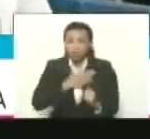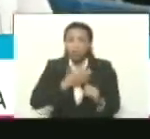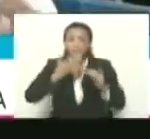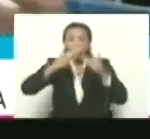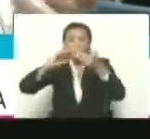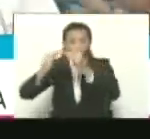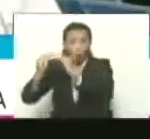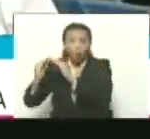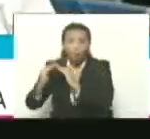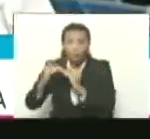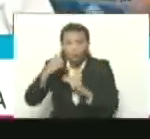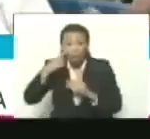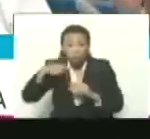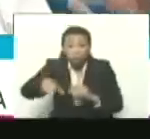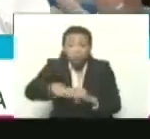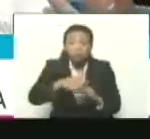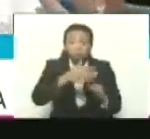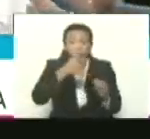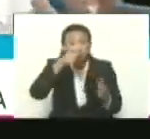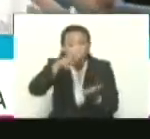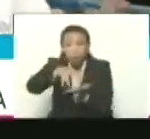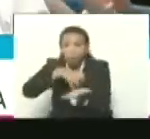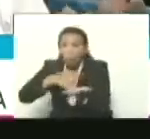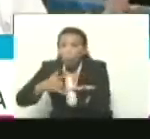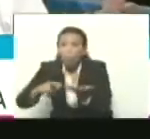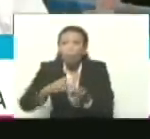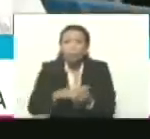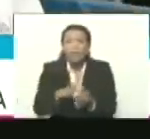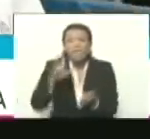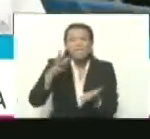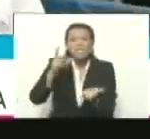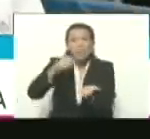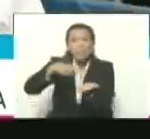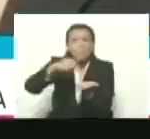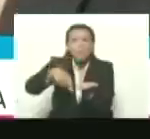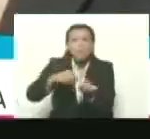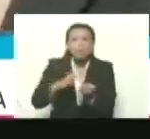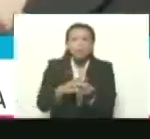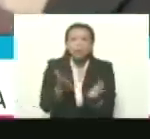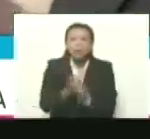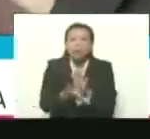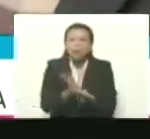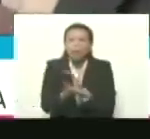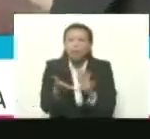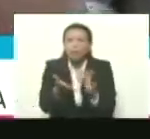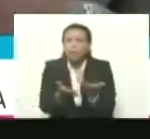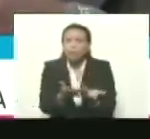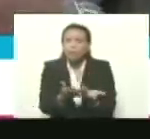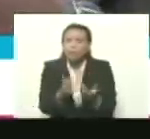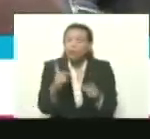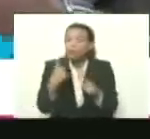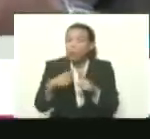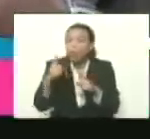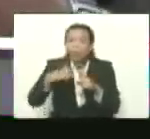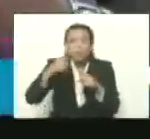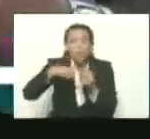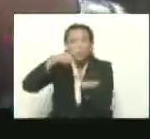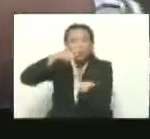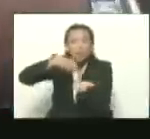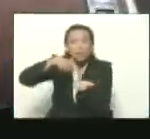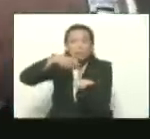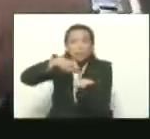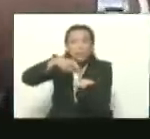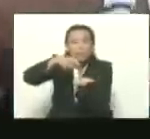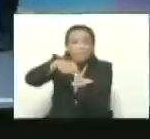también, pertenezco a una comuna que se llama Paso de Bolívar. ¿Este semilla de qué? Estás desarrollando todo tipo de semilla, presidente, que